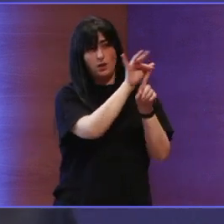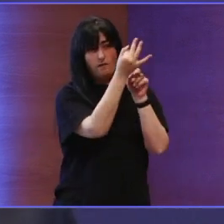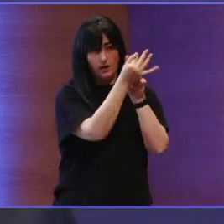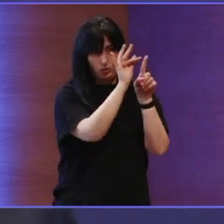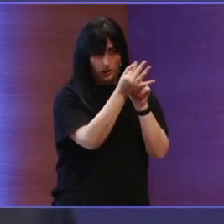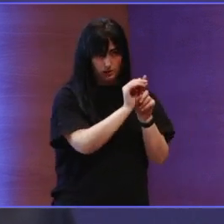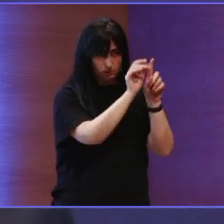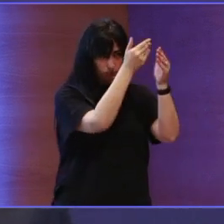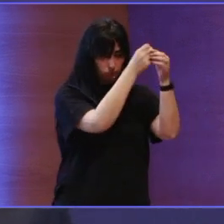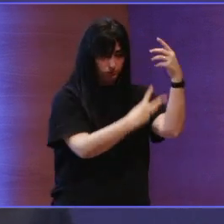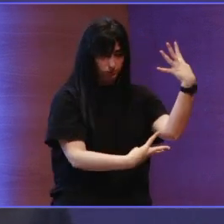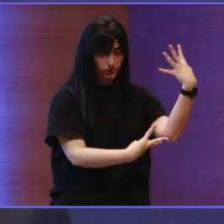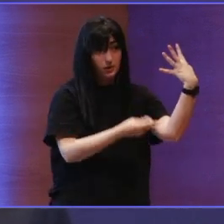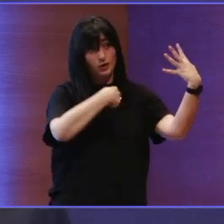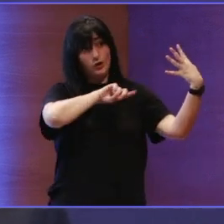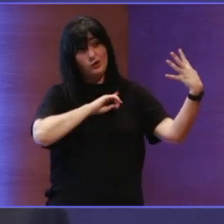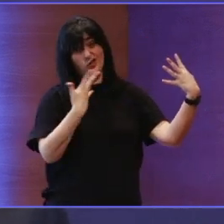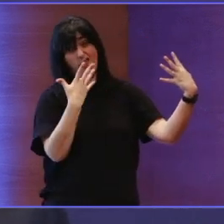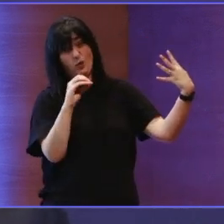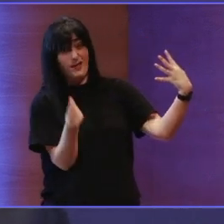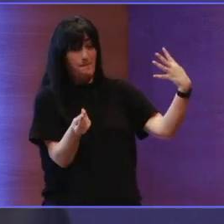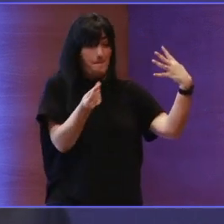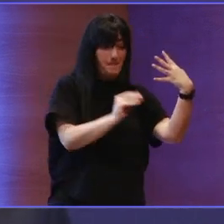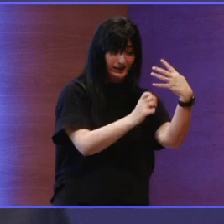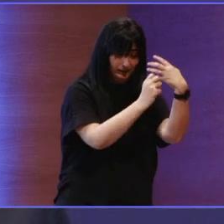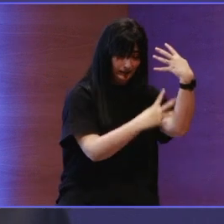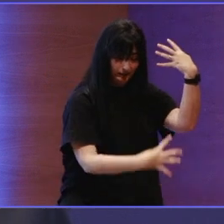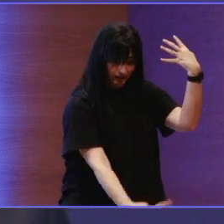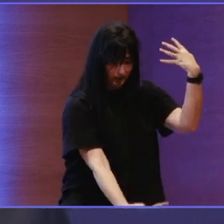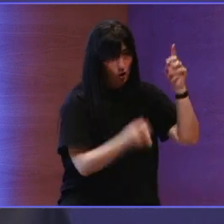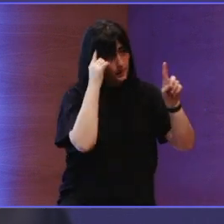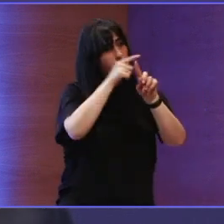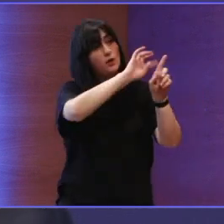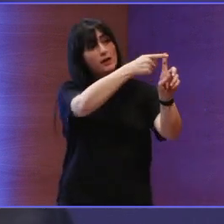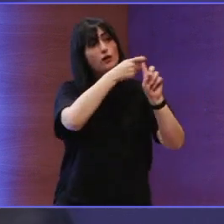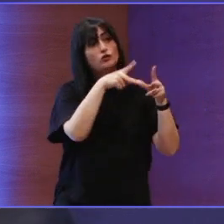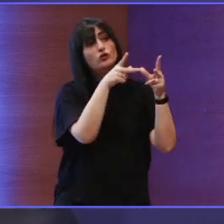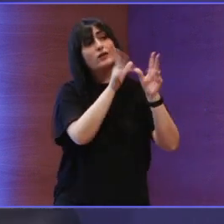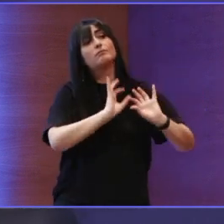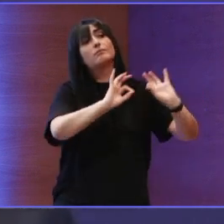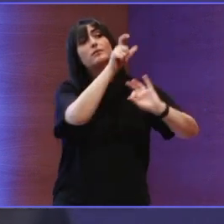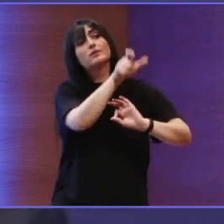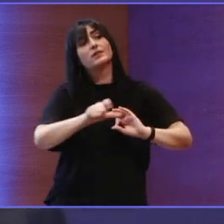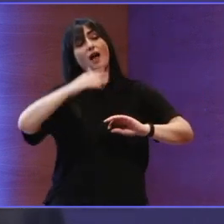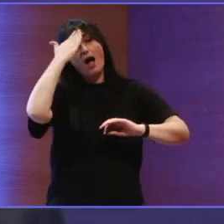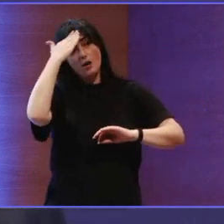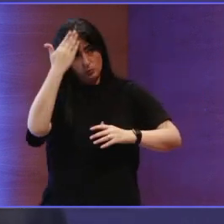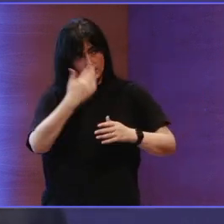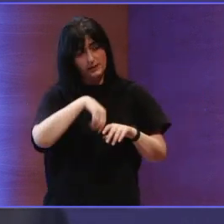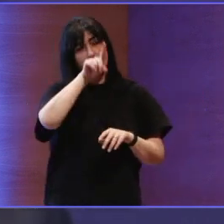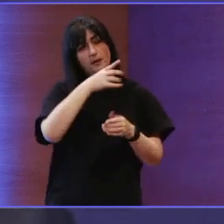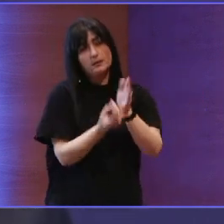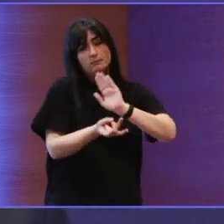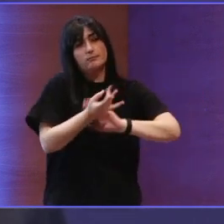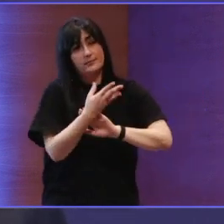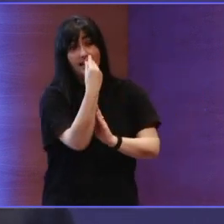agregado otro medio centenar para construir un diagnóstico social especializado de adultos hemos construido un diagnóstico especializado